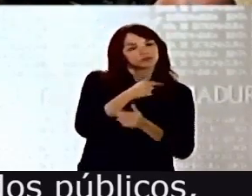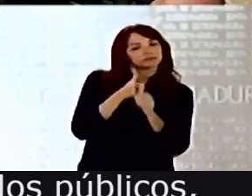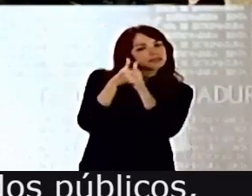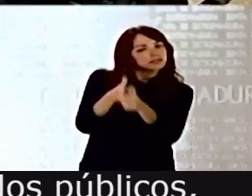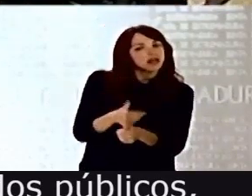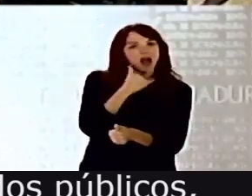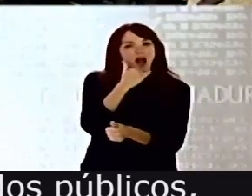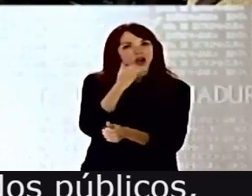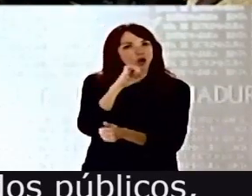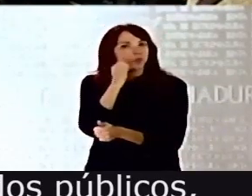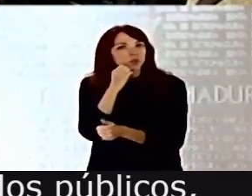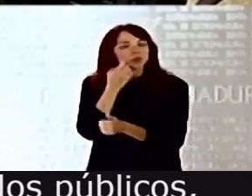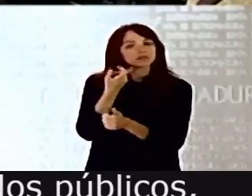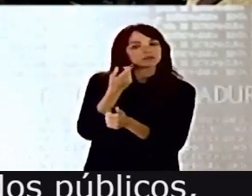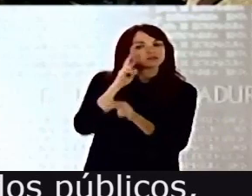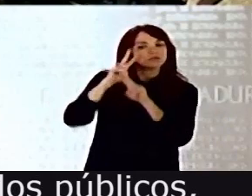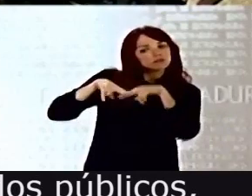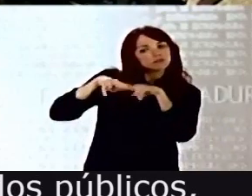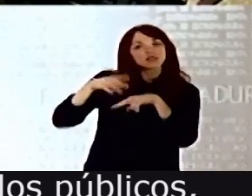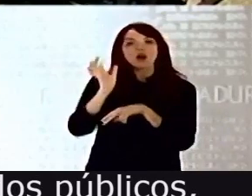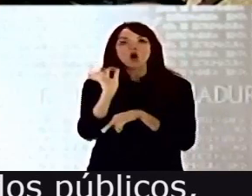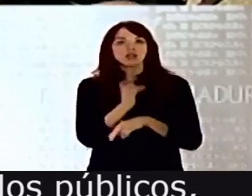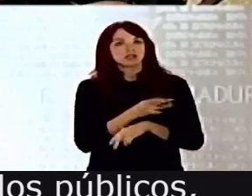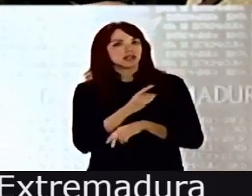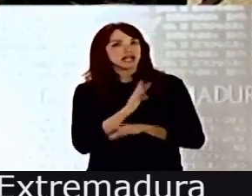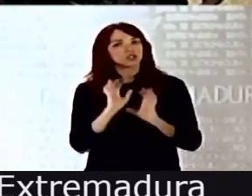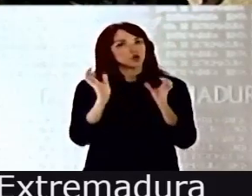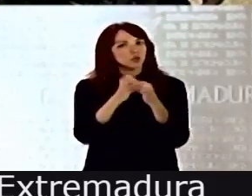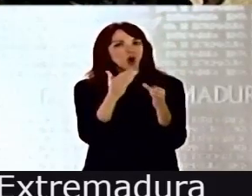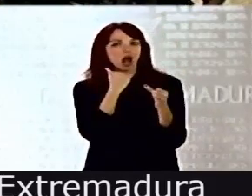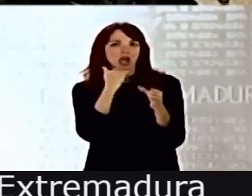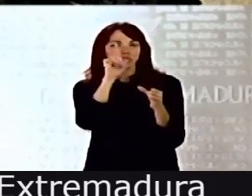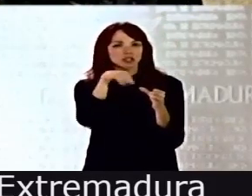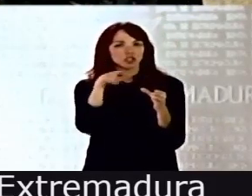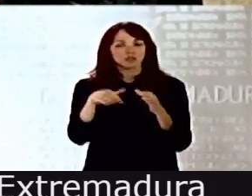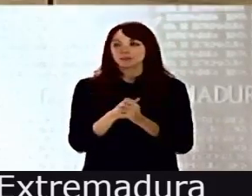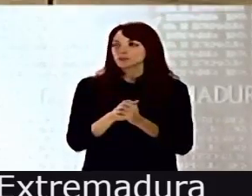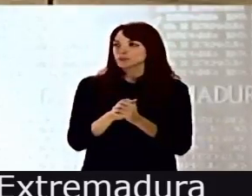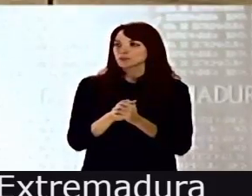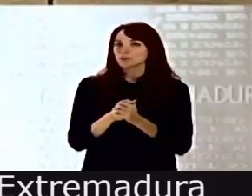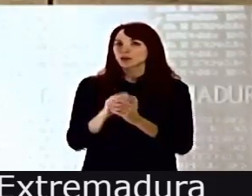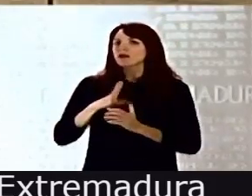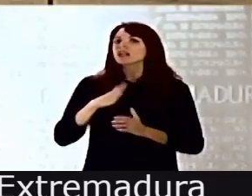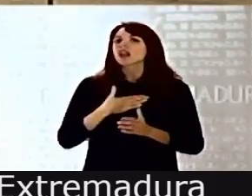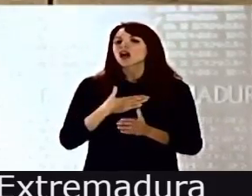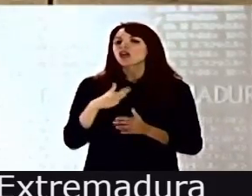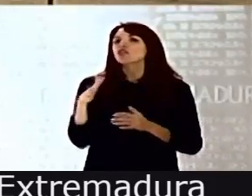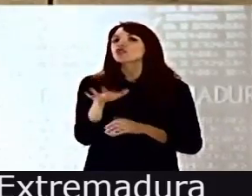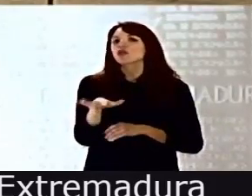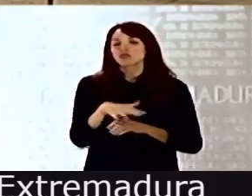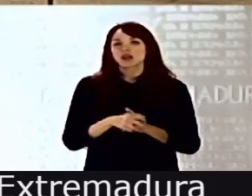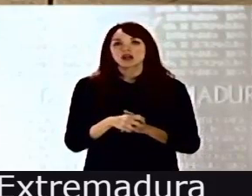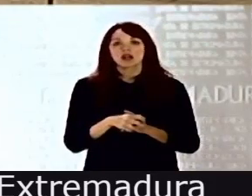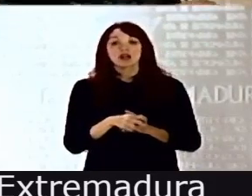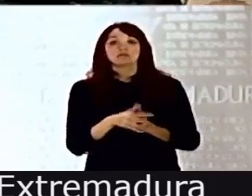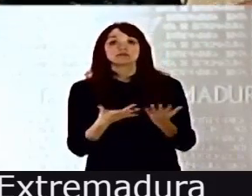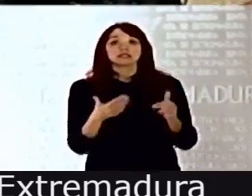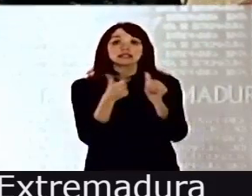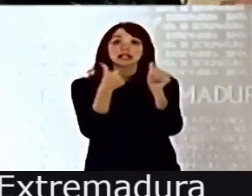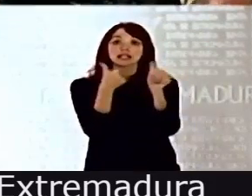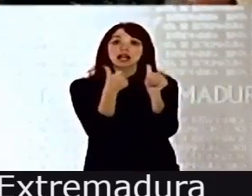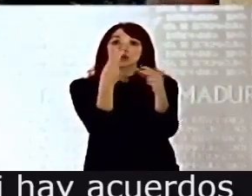esta reivindicación, si hay posibles reuniones con los sindicatos que se manifiestan. ¿Mañana se manifiestan dónde? Pues los empleados públicos